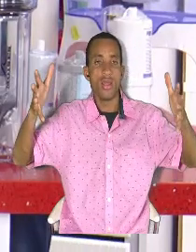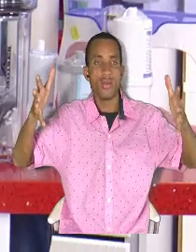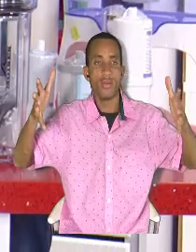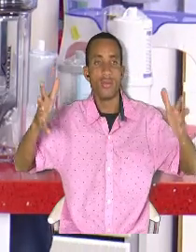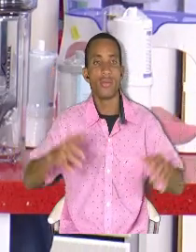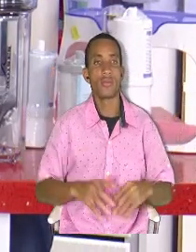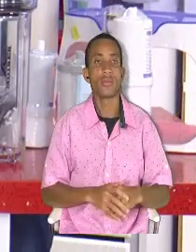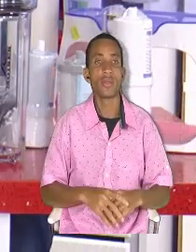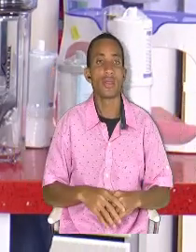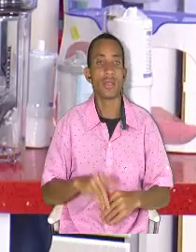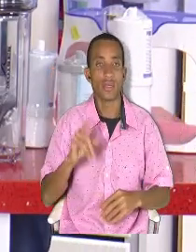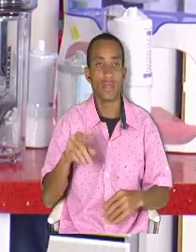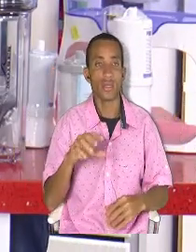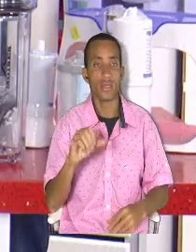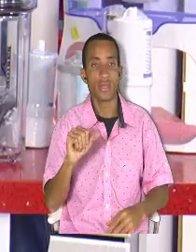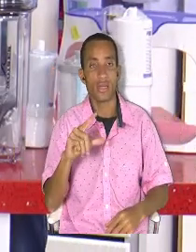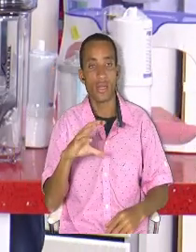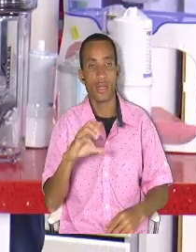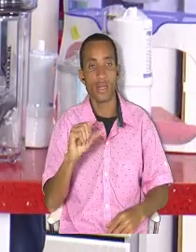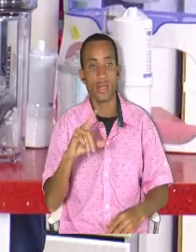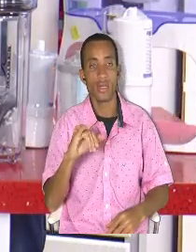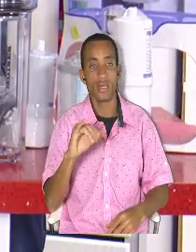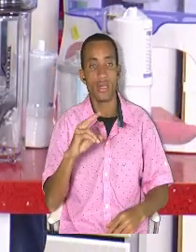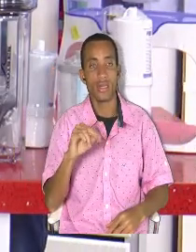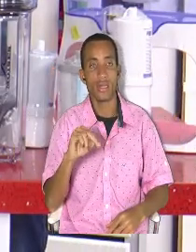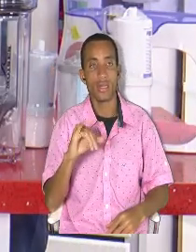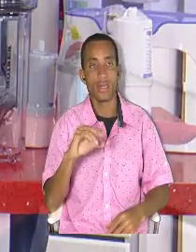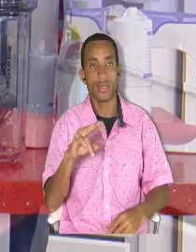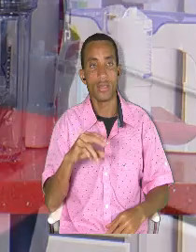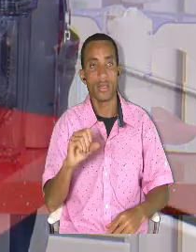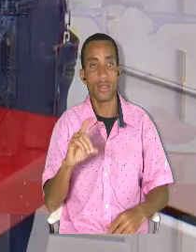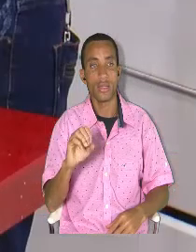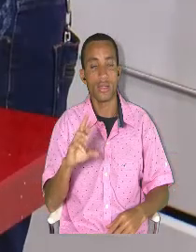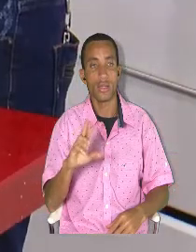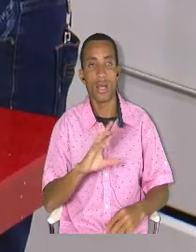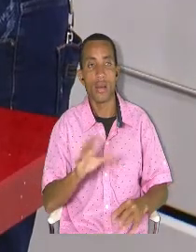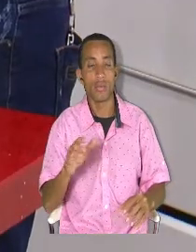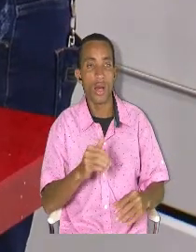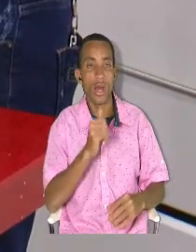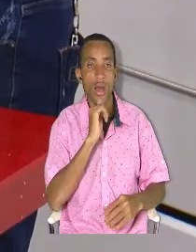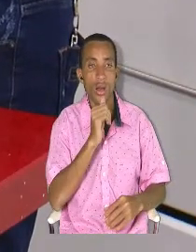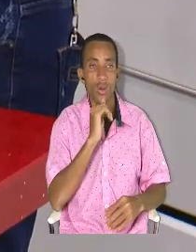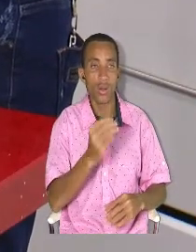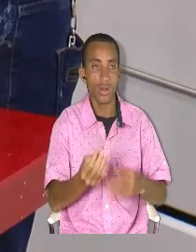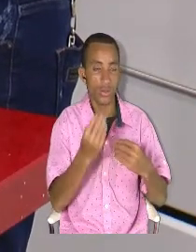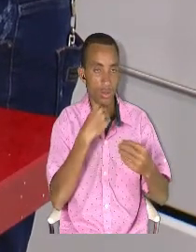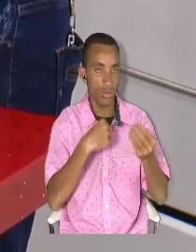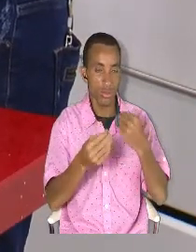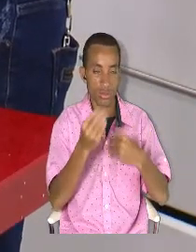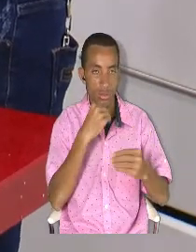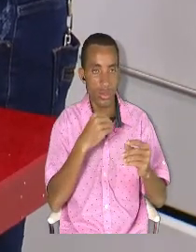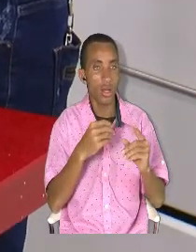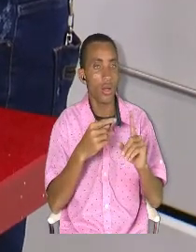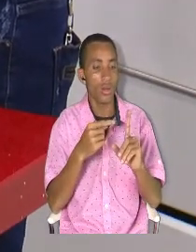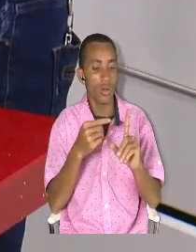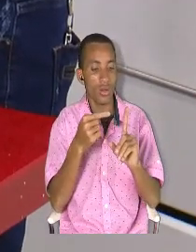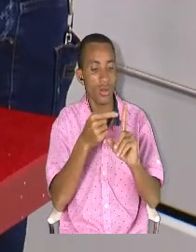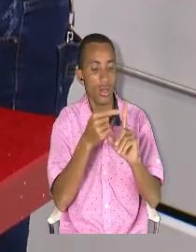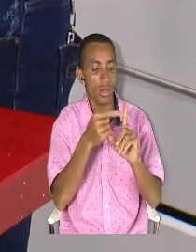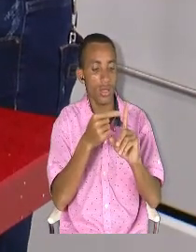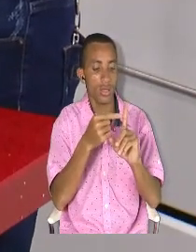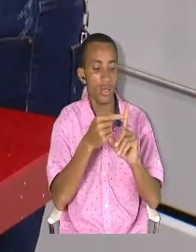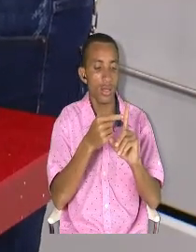alcalinizador. Alcalinizador. Si nosotros tomáramos agua alcalina toda nuestra vida, nunca nos enfermaríamos. El agua alcalina sí, es el mejor agua que hay. Qué